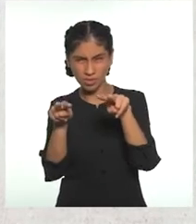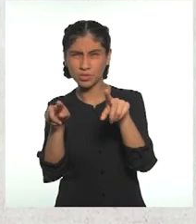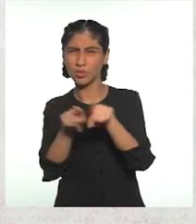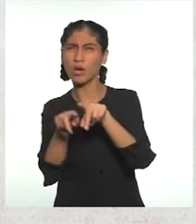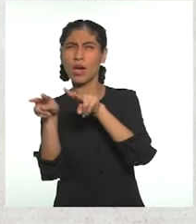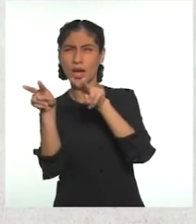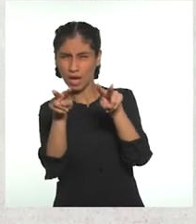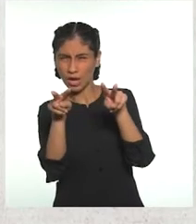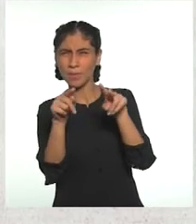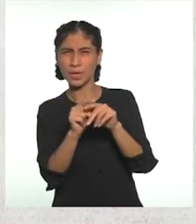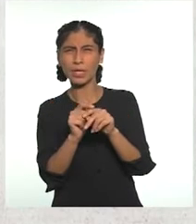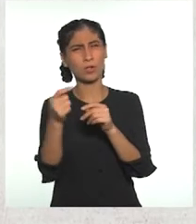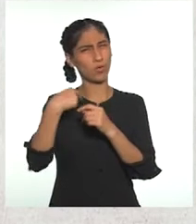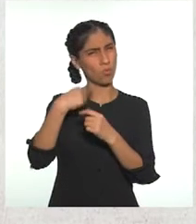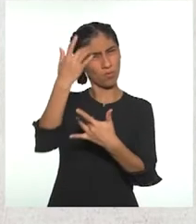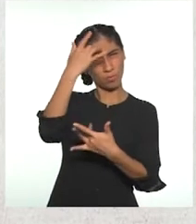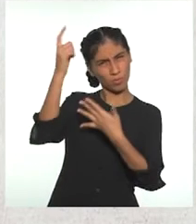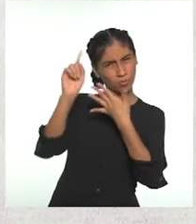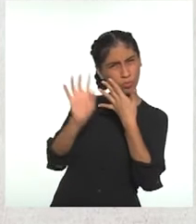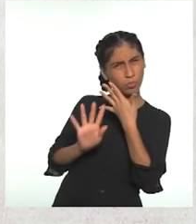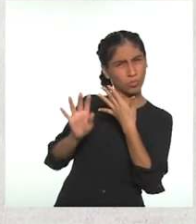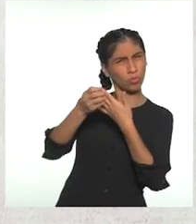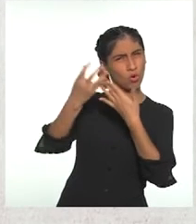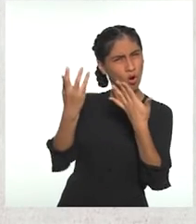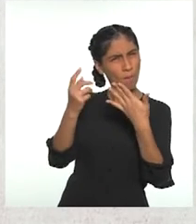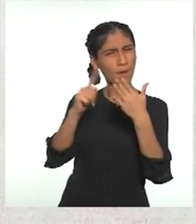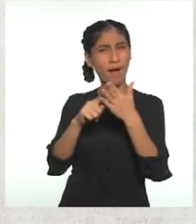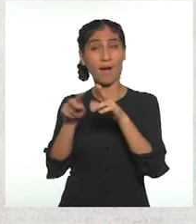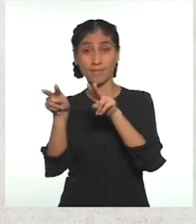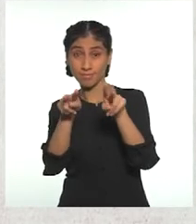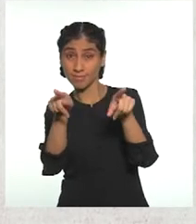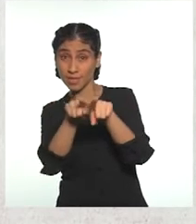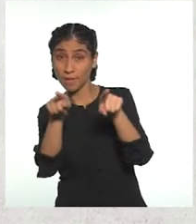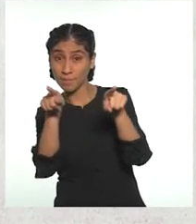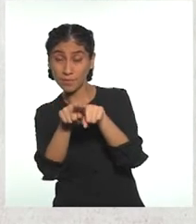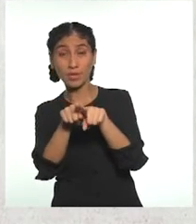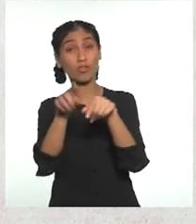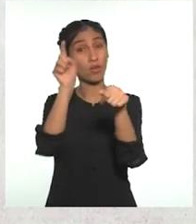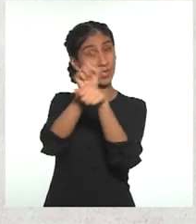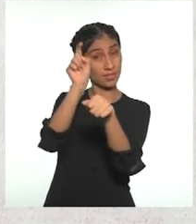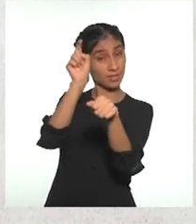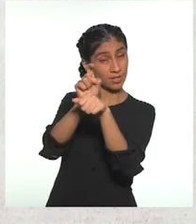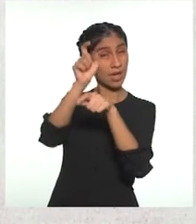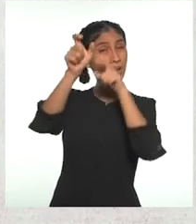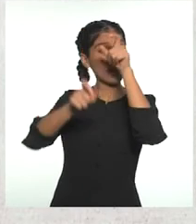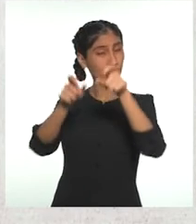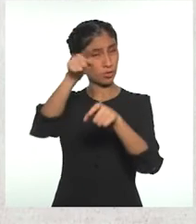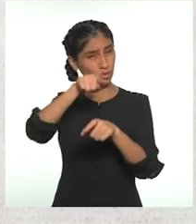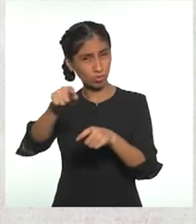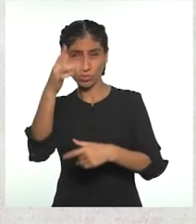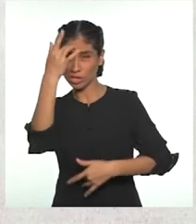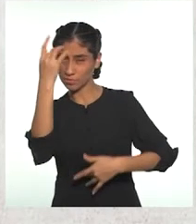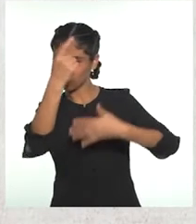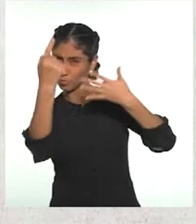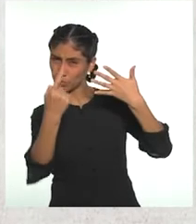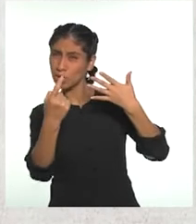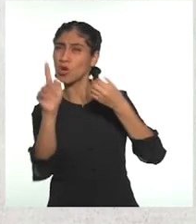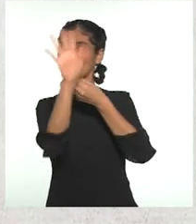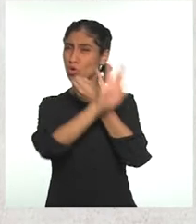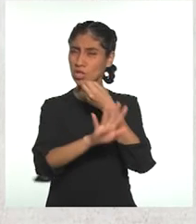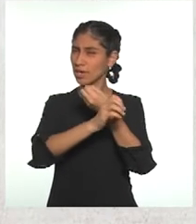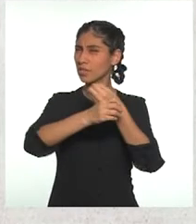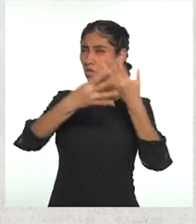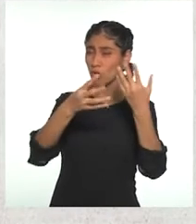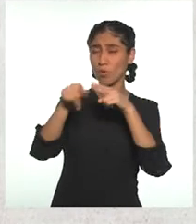como informativo, por cuanto a la posibilidad que tiene a su alcance los medios de enseñar mecanismos preventivos a sus lectores, convirtiéndolos en